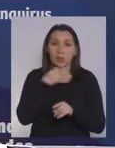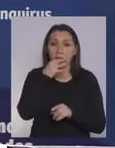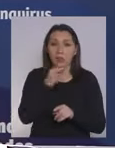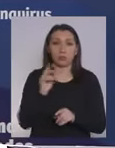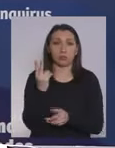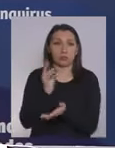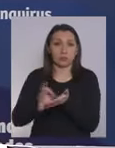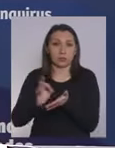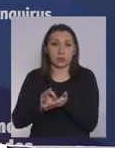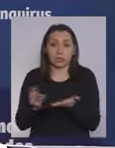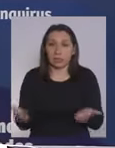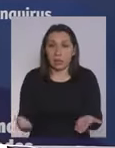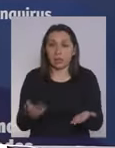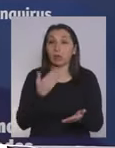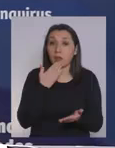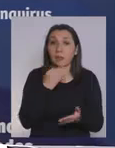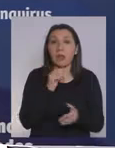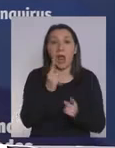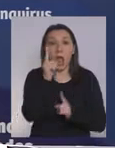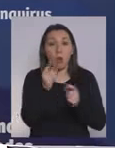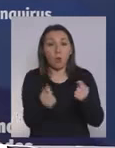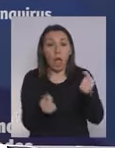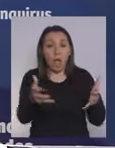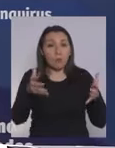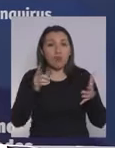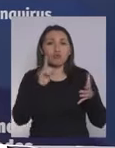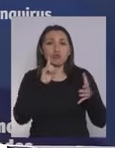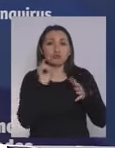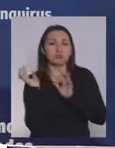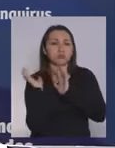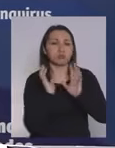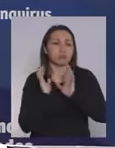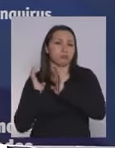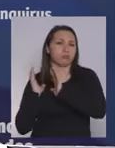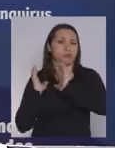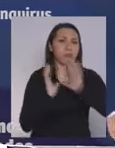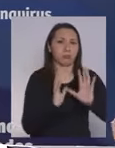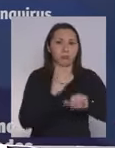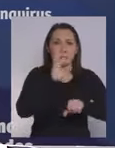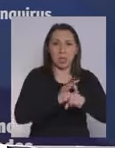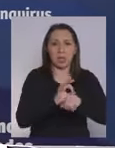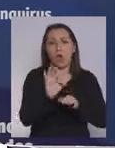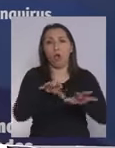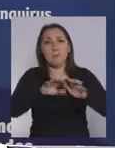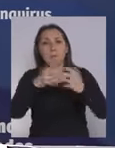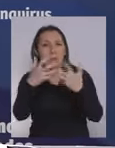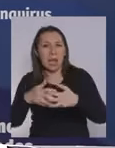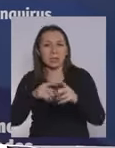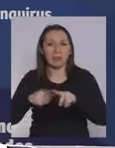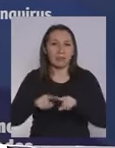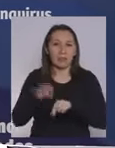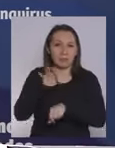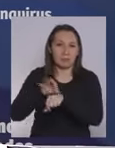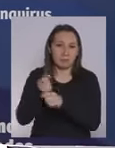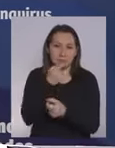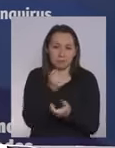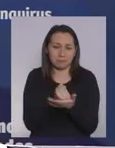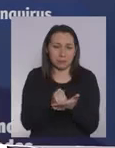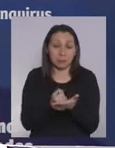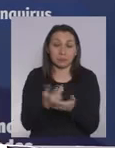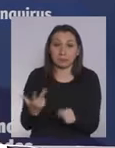subsecretario zúñiga y aquellos camiones que llevan equipos médicos o equipos o medicamentos desgraciadamente